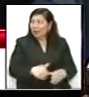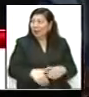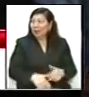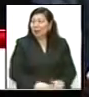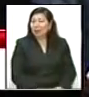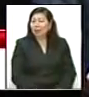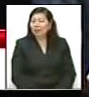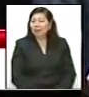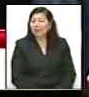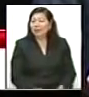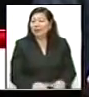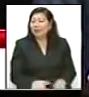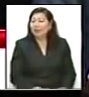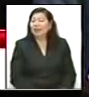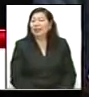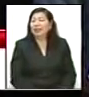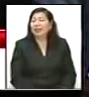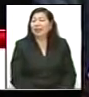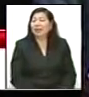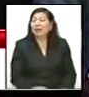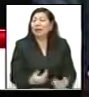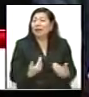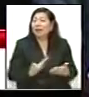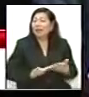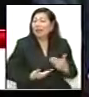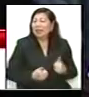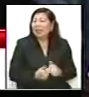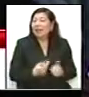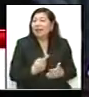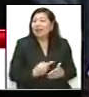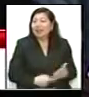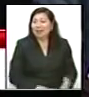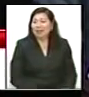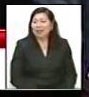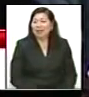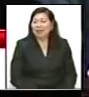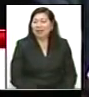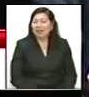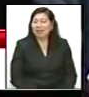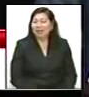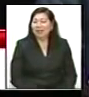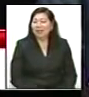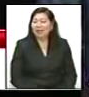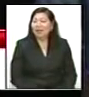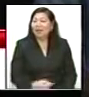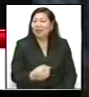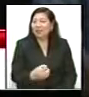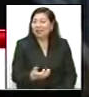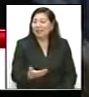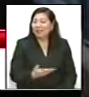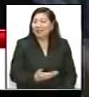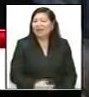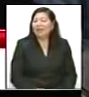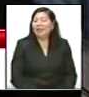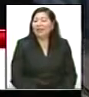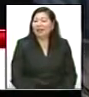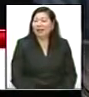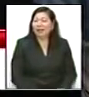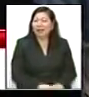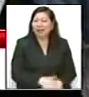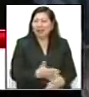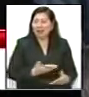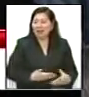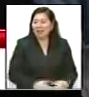Ya estamos acusados. Vamos a tener que indemnizar. ¿Y por qué?